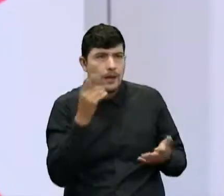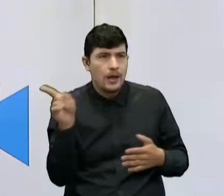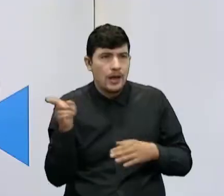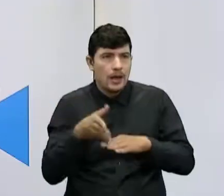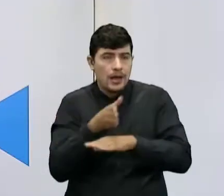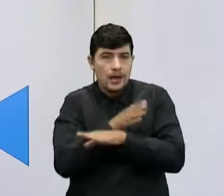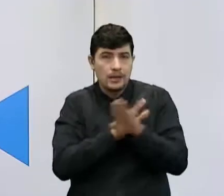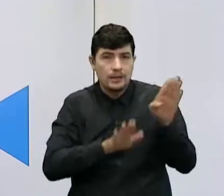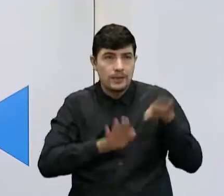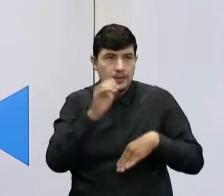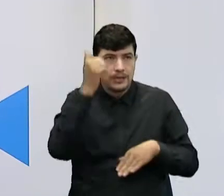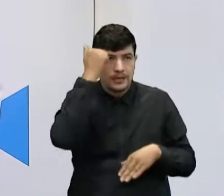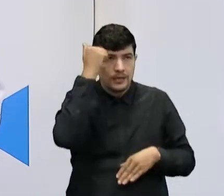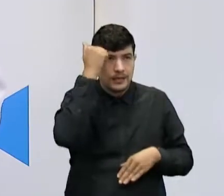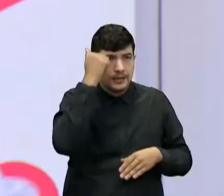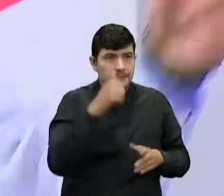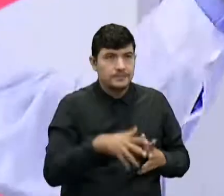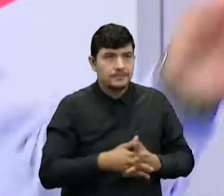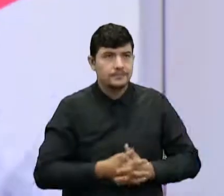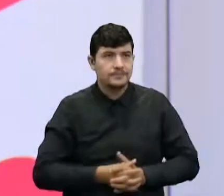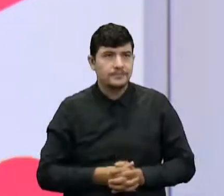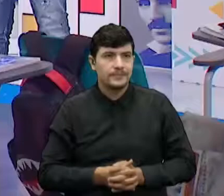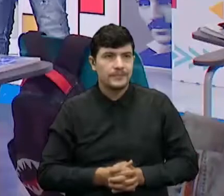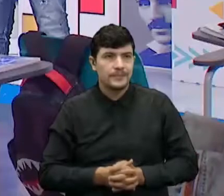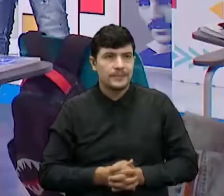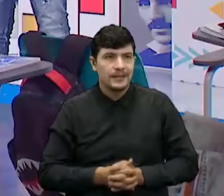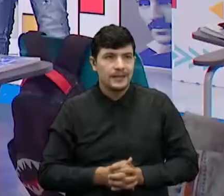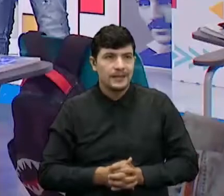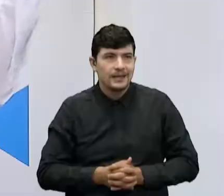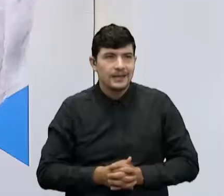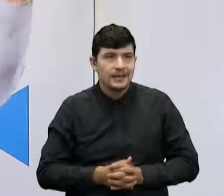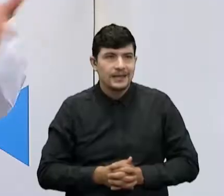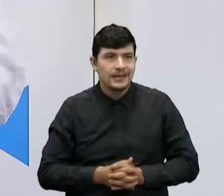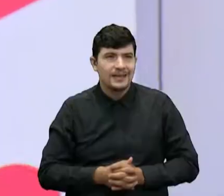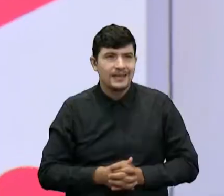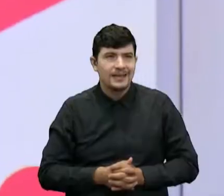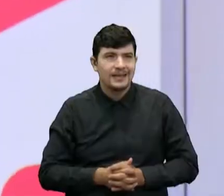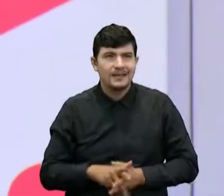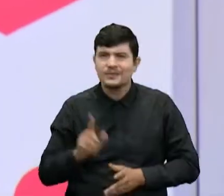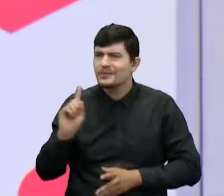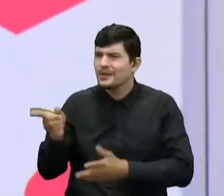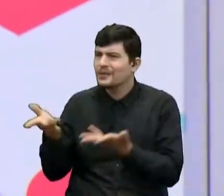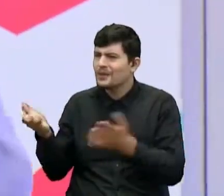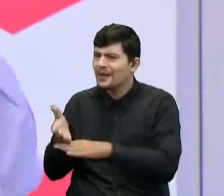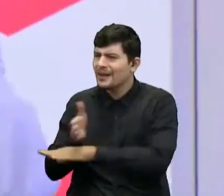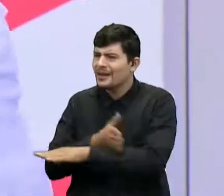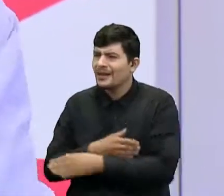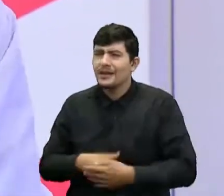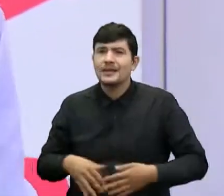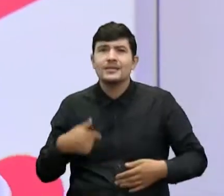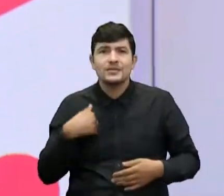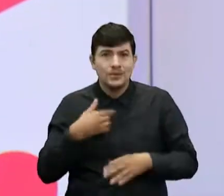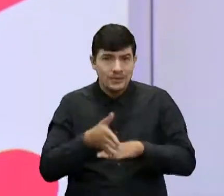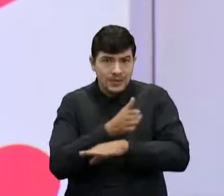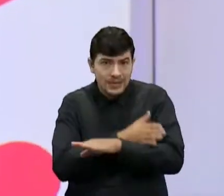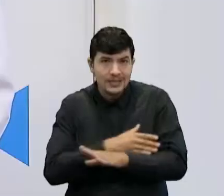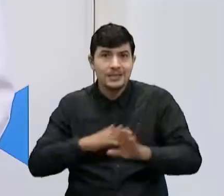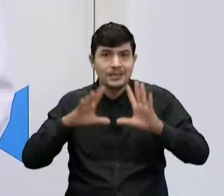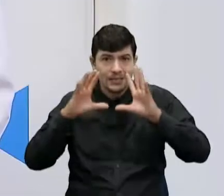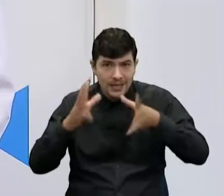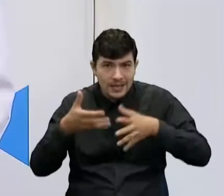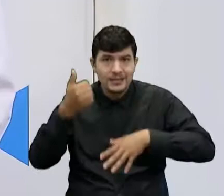profe ¿Sí? O están... Me noto Pero, es que usted, ¿dónde estaba? No, yo estaba en presente, profe